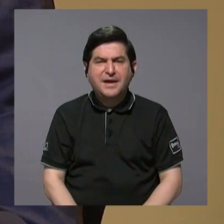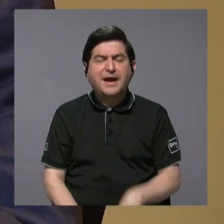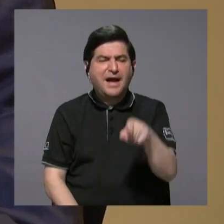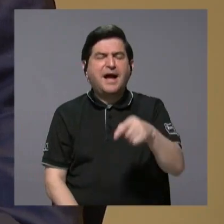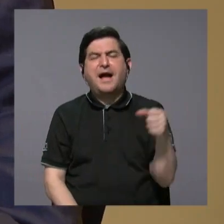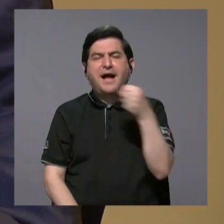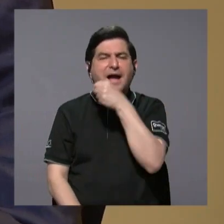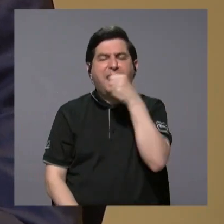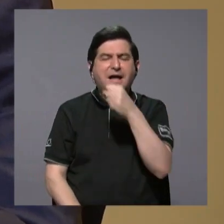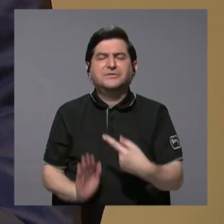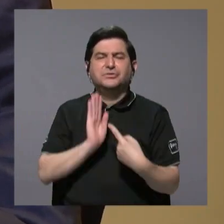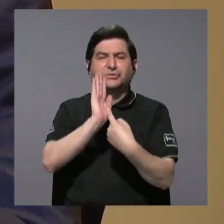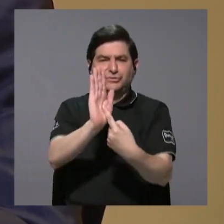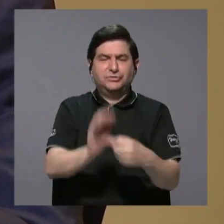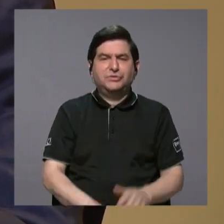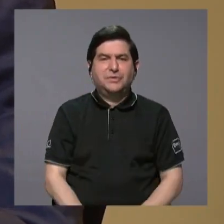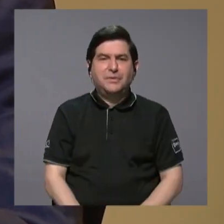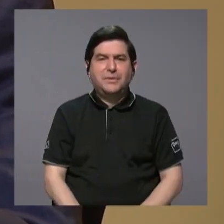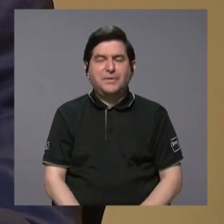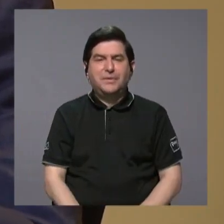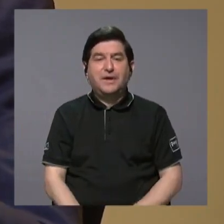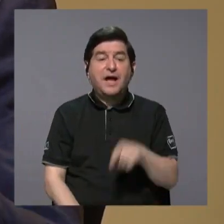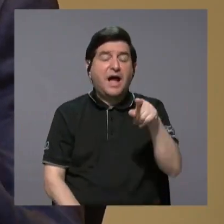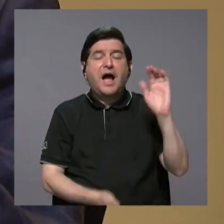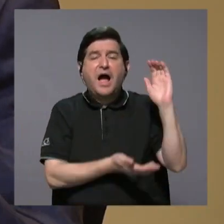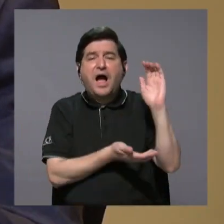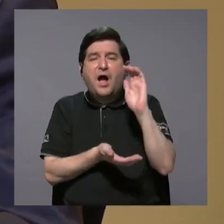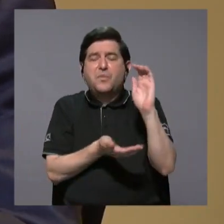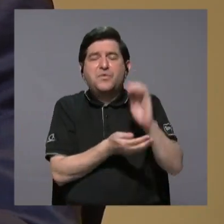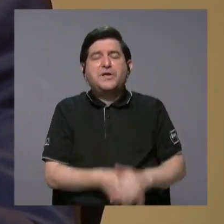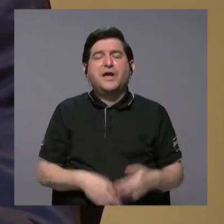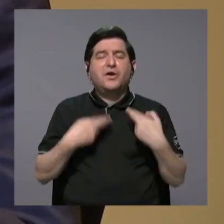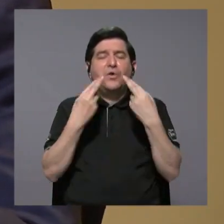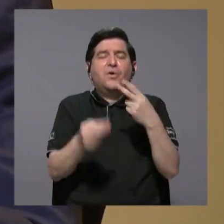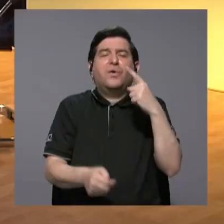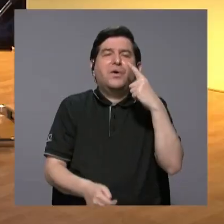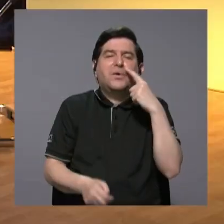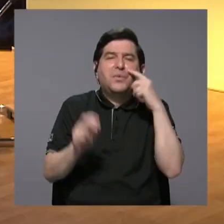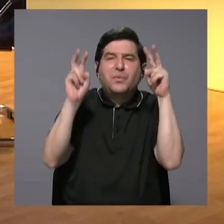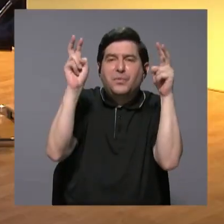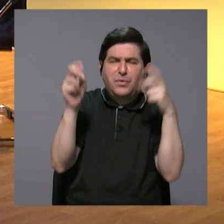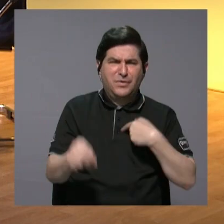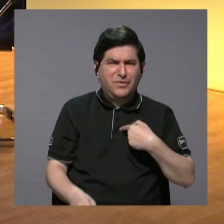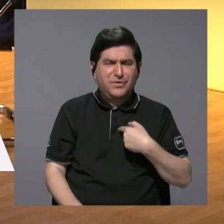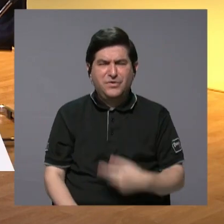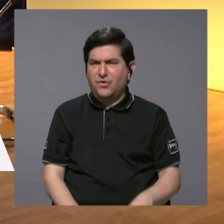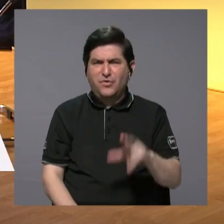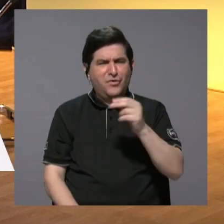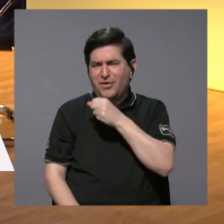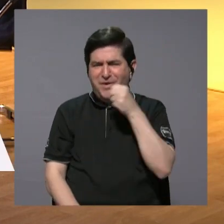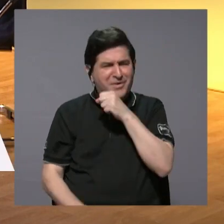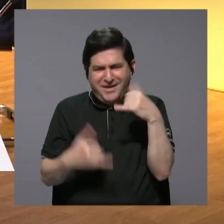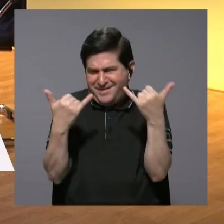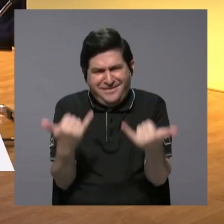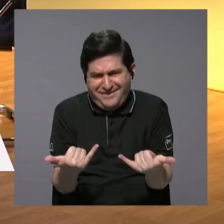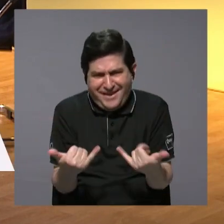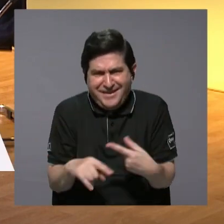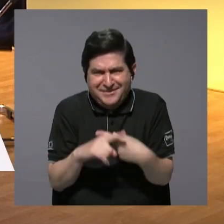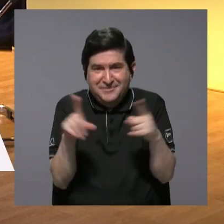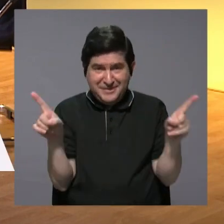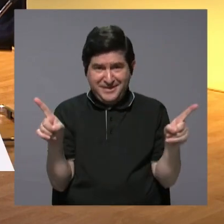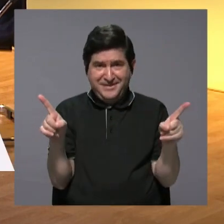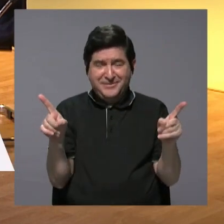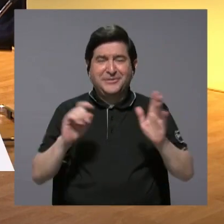de Pinocho, ¿verdad? Pinocho es un muñeco que me regaló papá, etcétera. No la cantemos, ¿verdad? Pero todo eso.